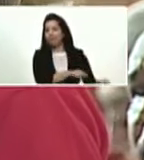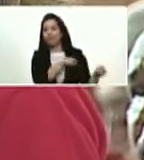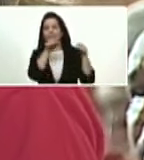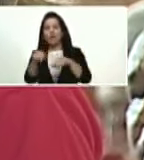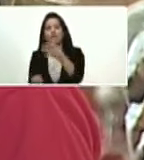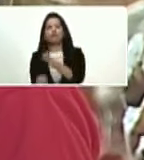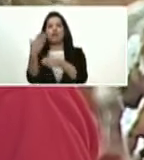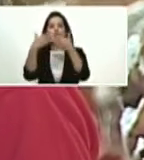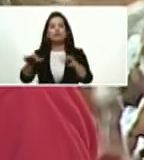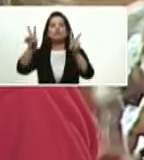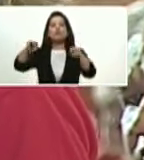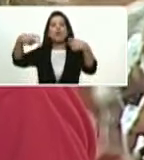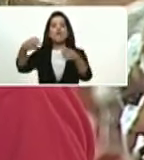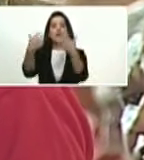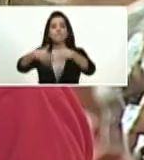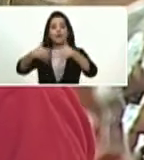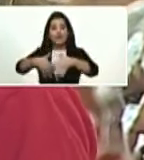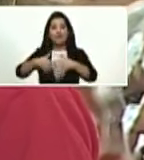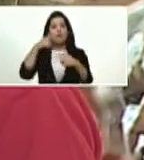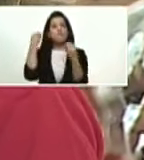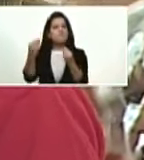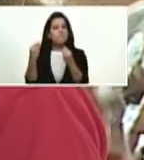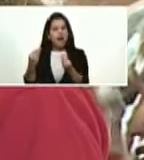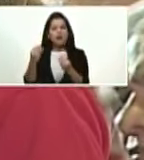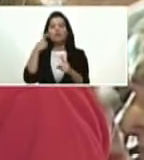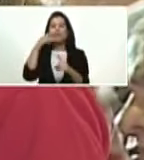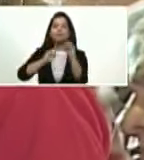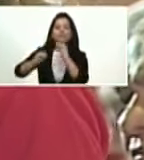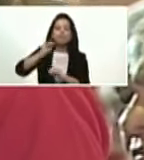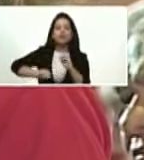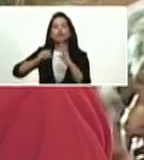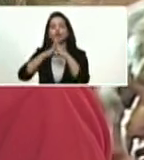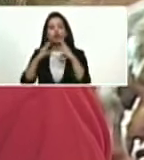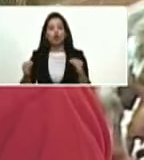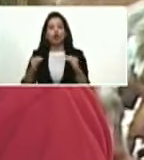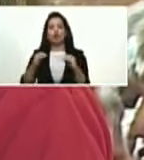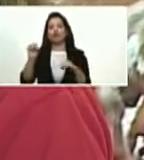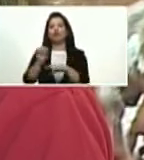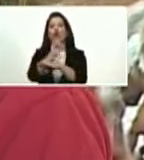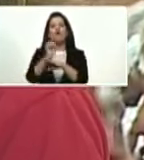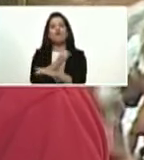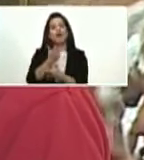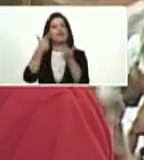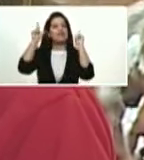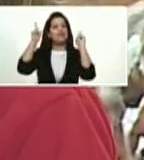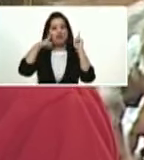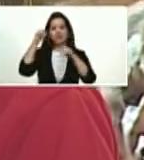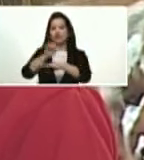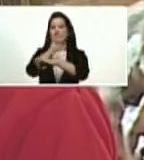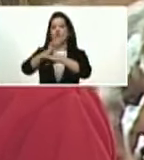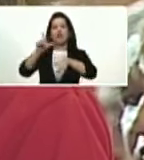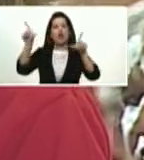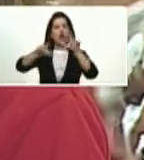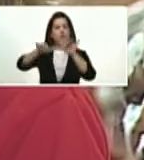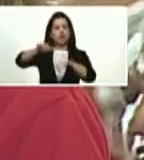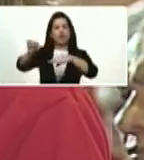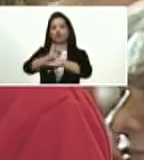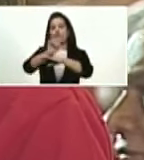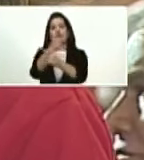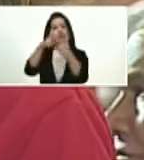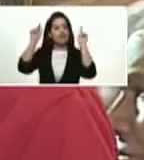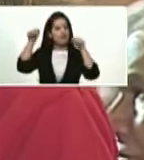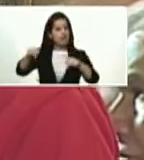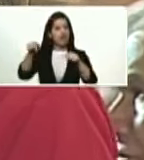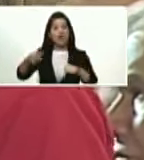Nos hemos articulado con el desarrollo de software libre y hemos desarrollado nuestro propio sistema nacional. Nosotros